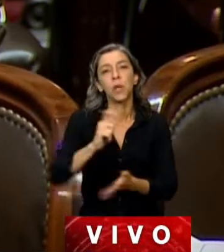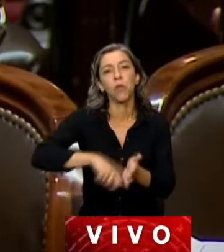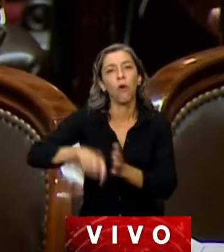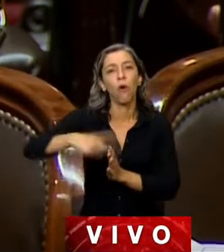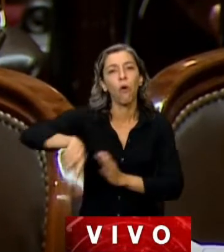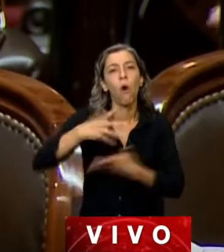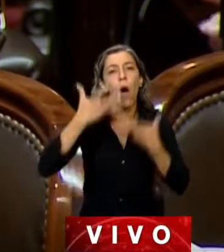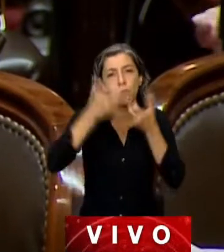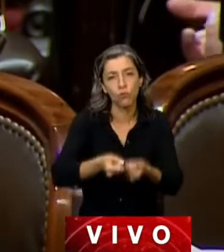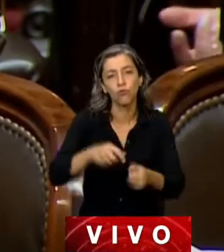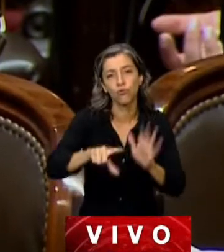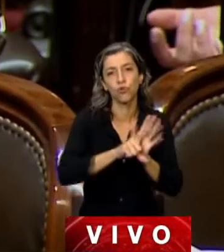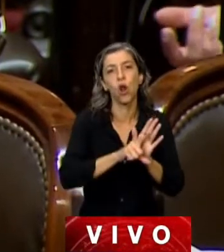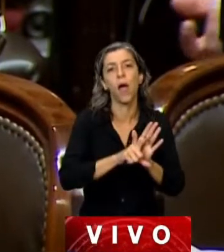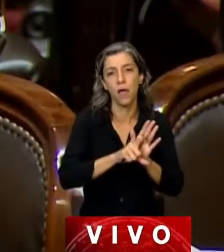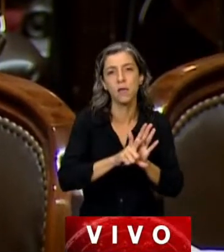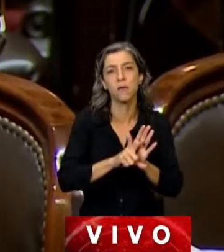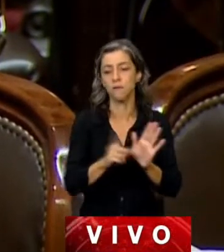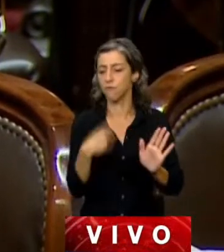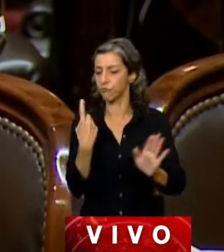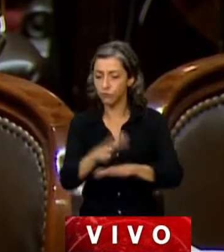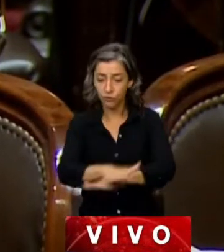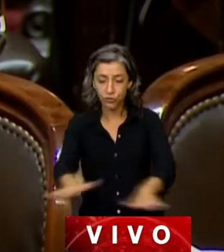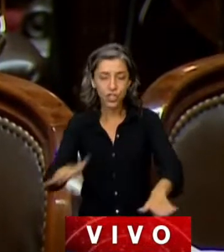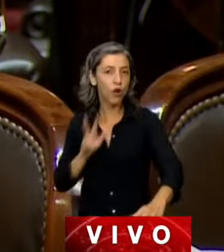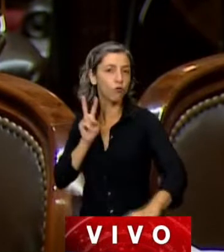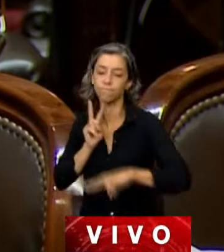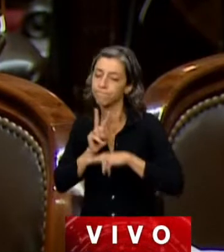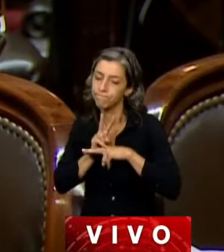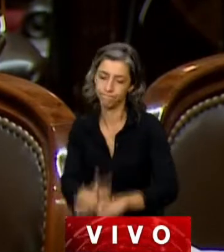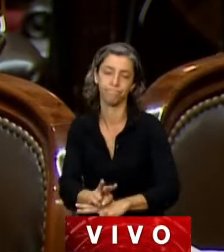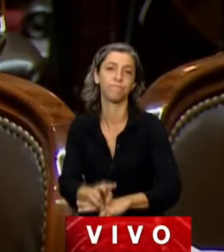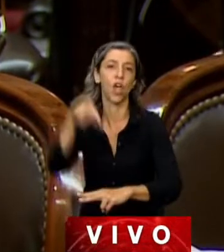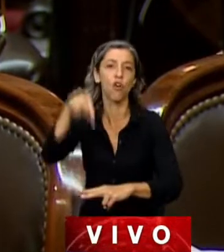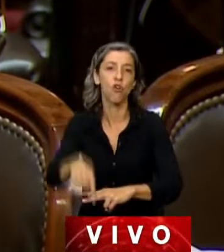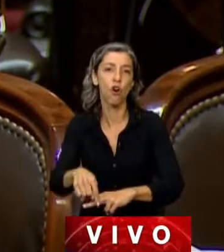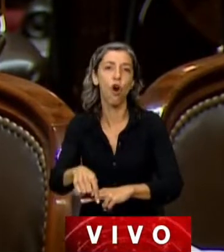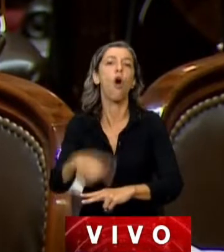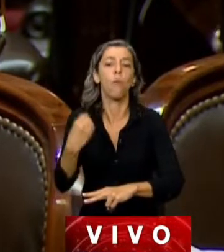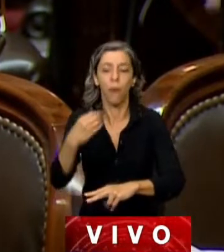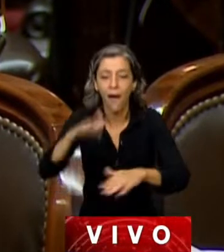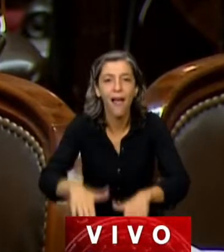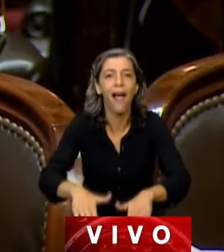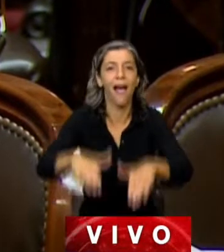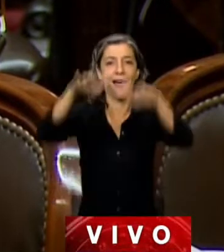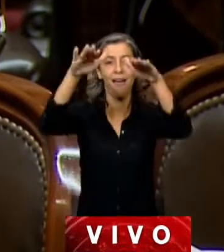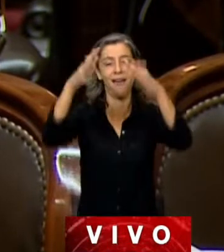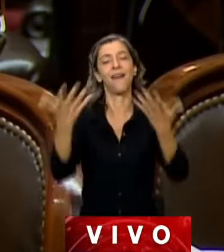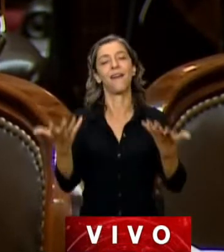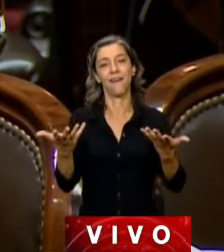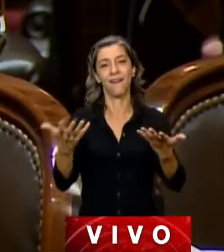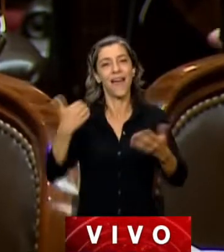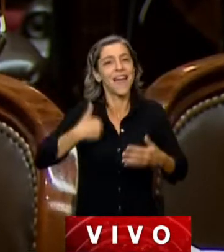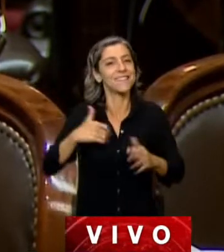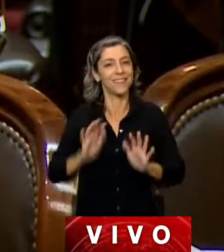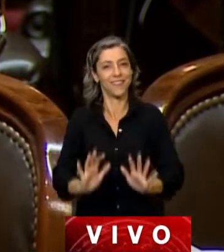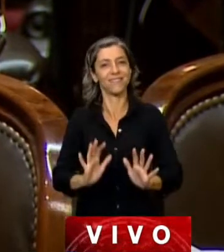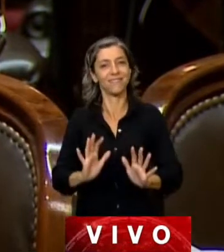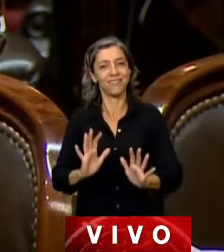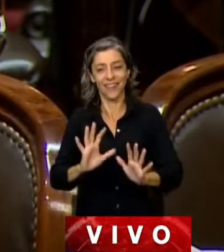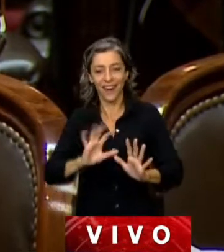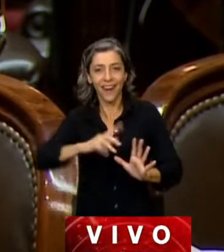proteger a nuestros chicos, que son el presente y el futuro de nuestra Argentina. Pedimos que se haga